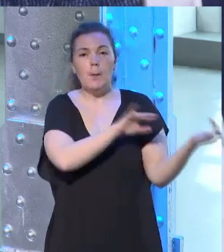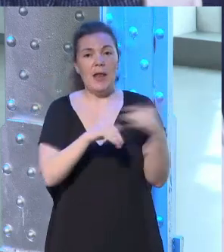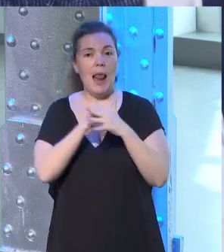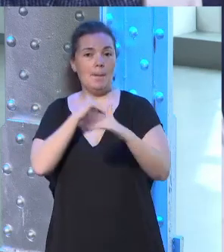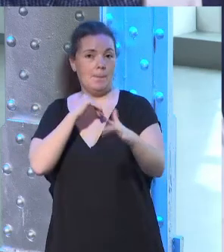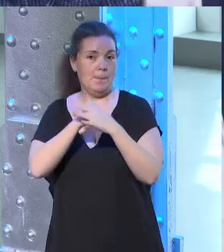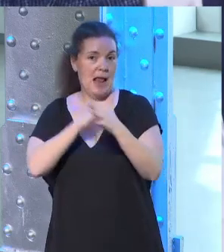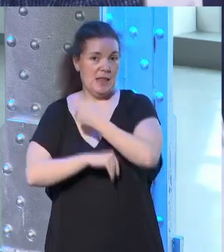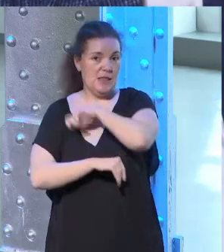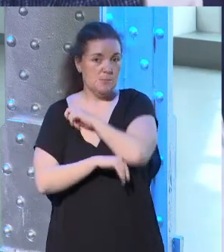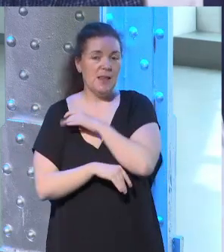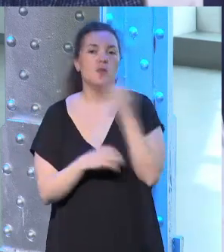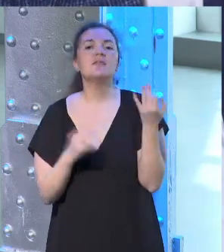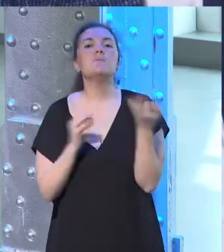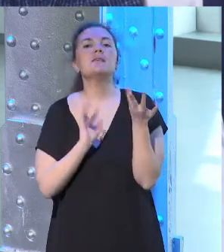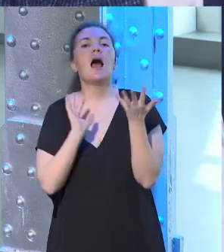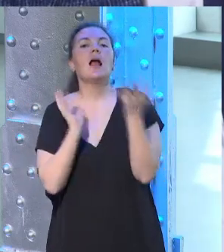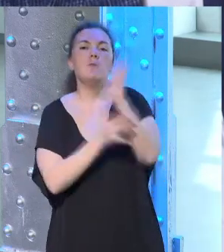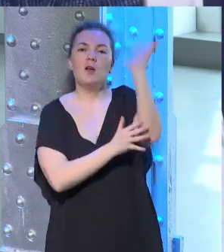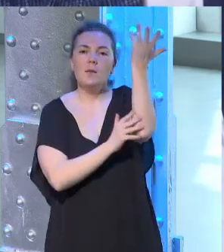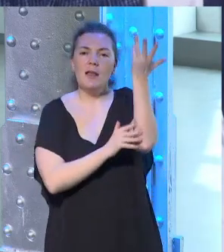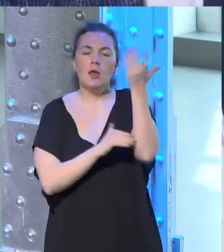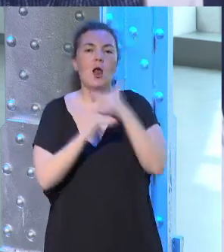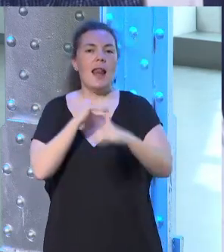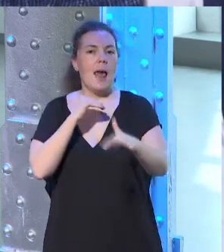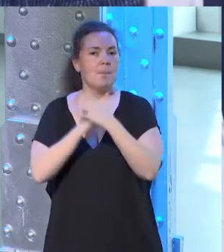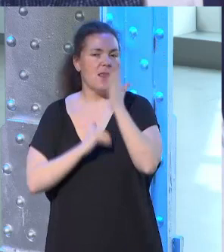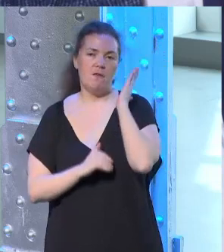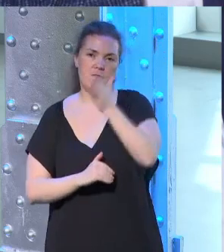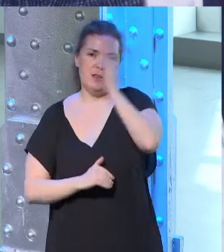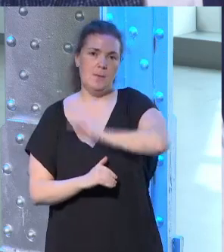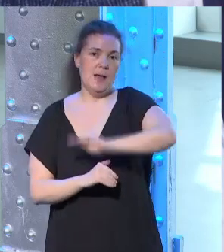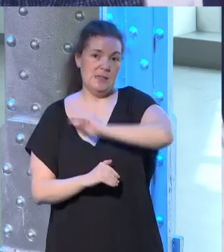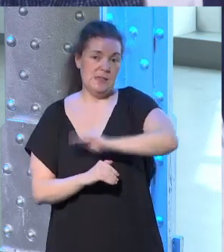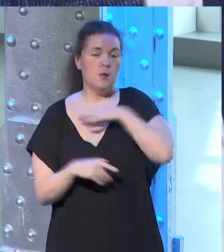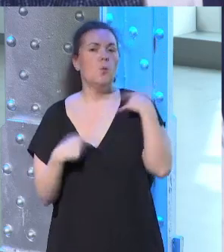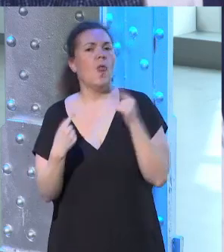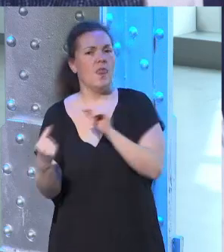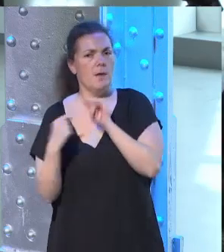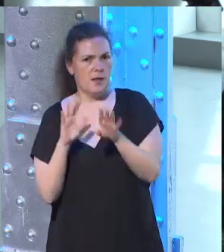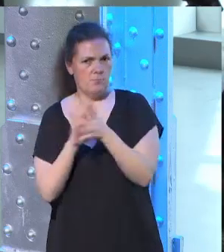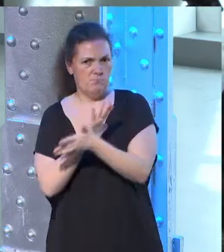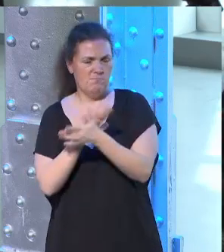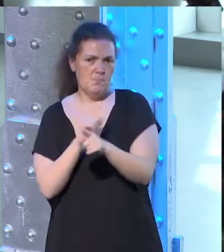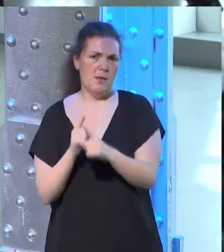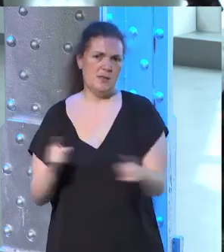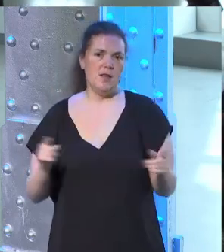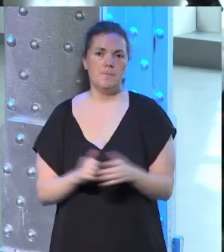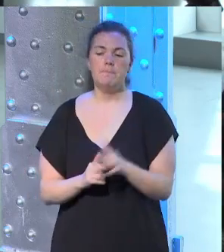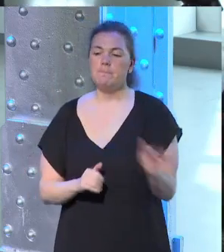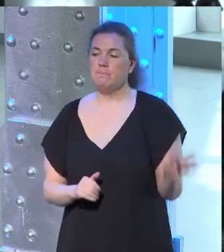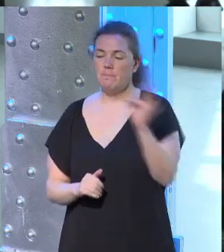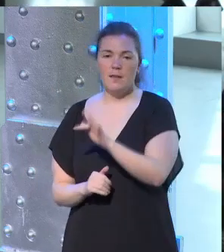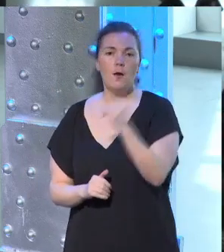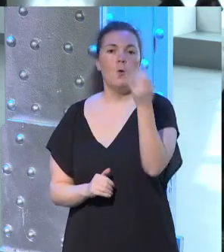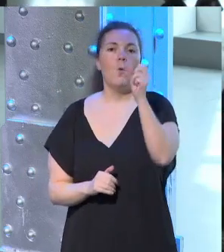costa, por las consecuencias del cambio climático, estaría muy afectada. Pero bueno, en el transcurso del debate iremos avanzando. Venga, adelante.